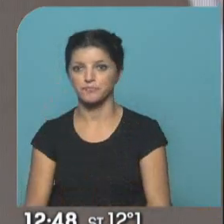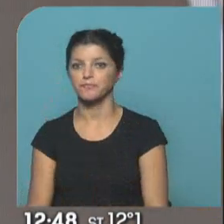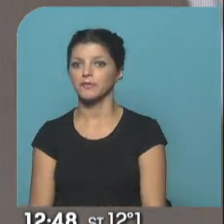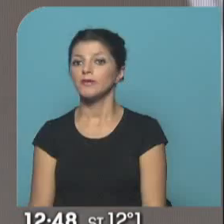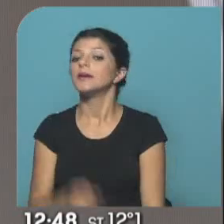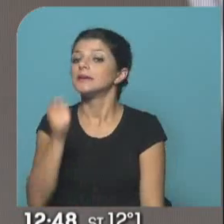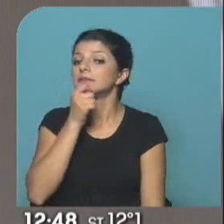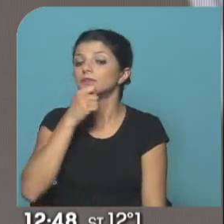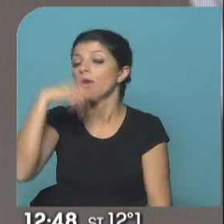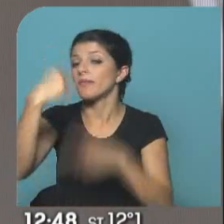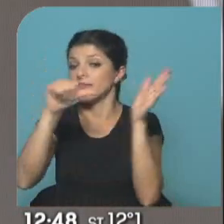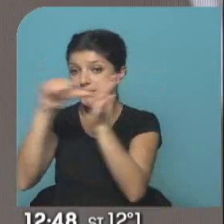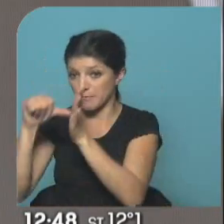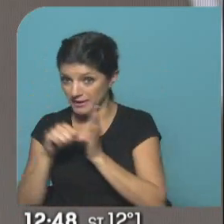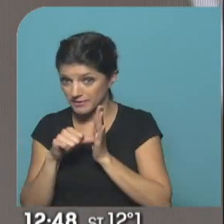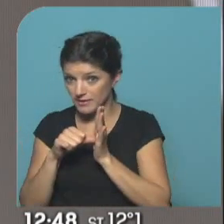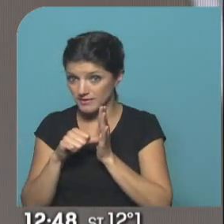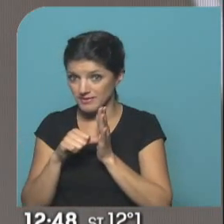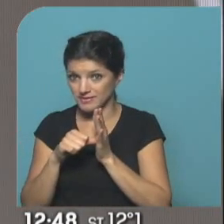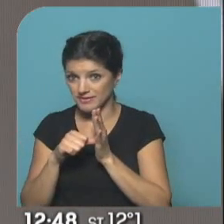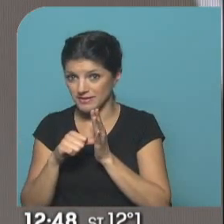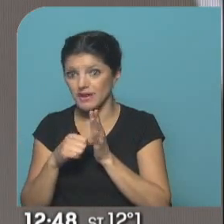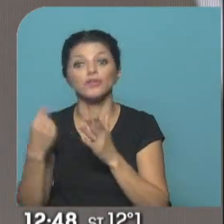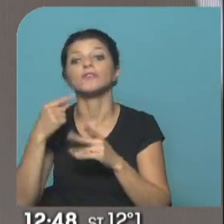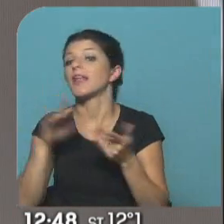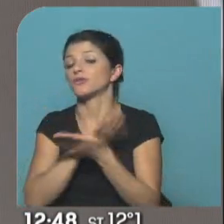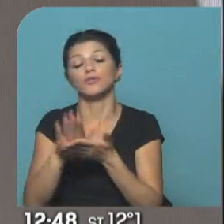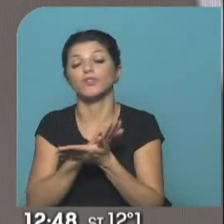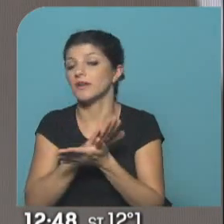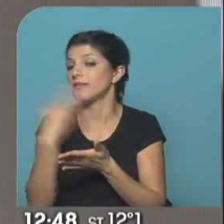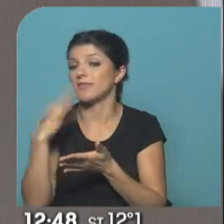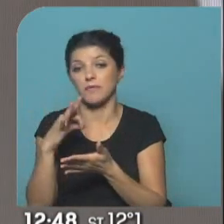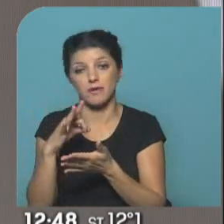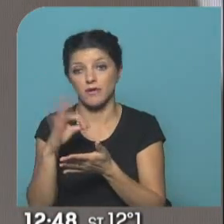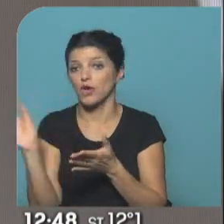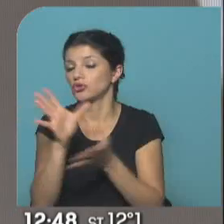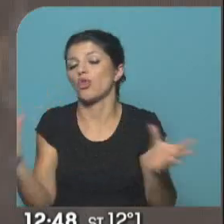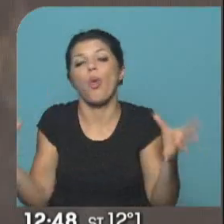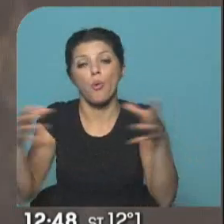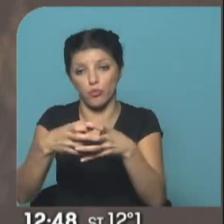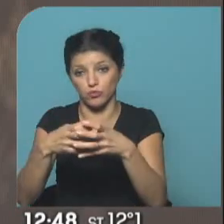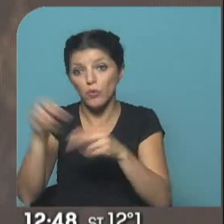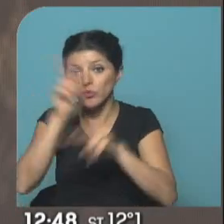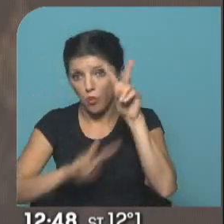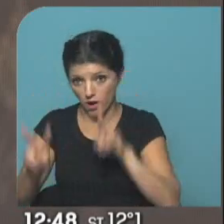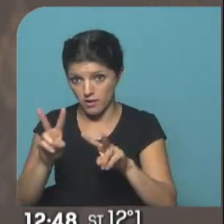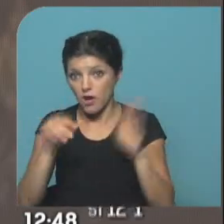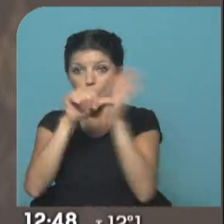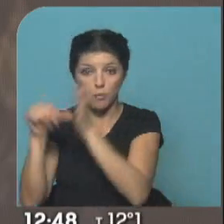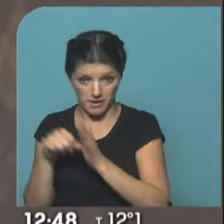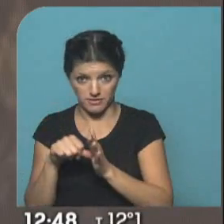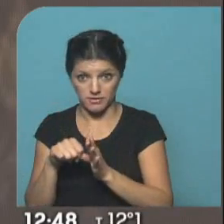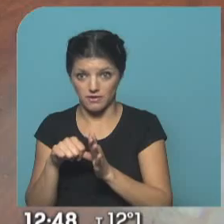son de diferentes países, cuanto más la necesidad de que la solución, la respuesta venga también de una conjunción de países donde obviamente no pueden